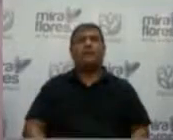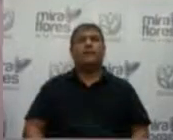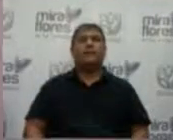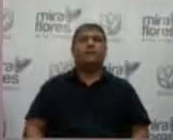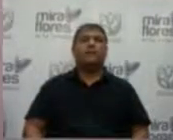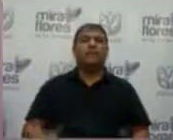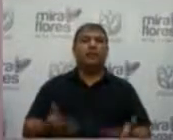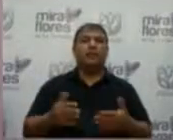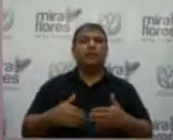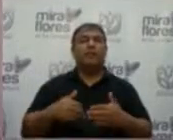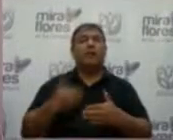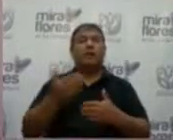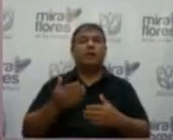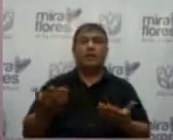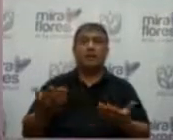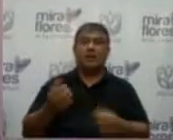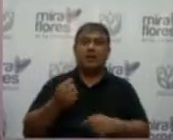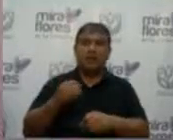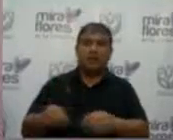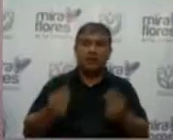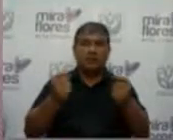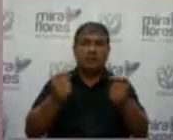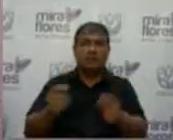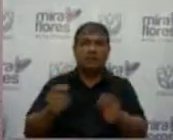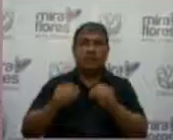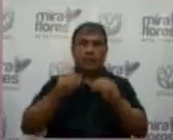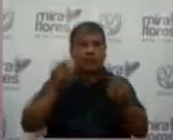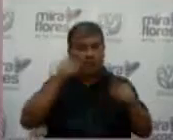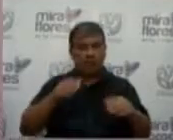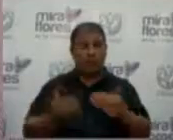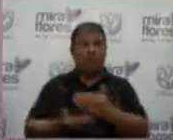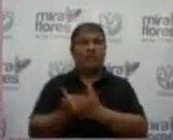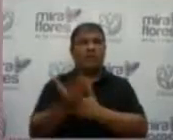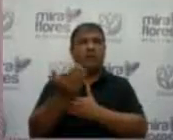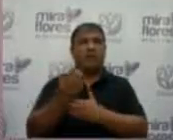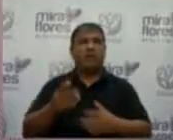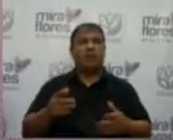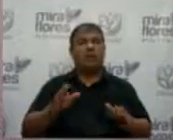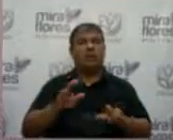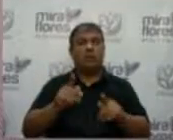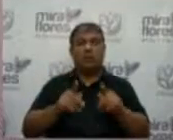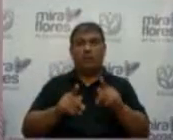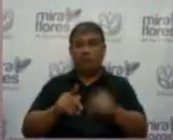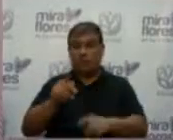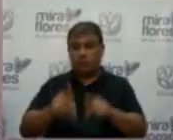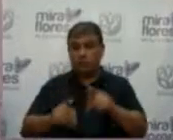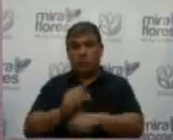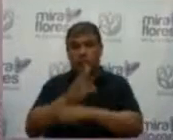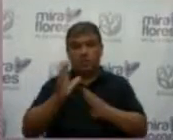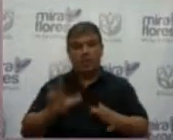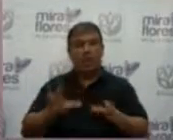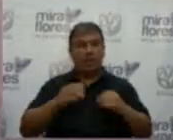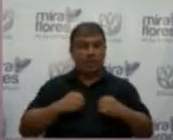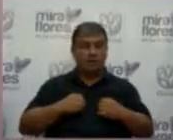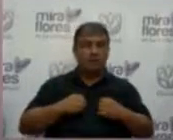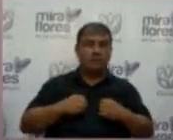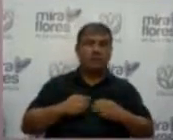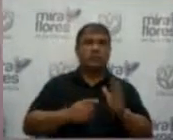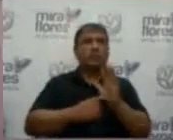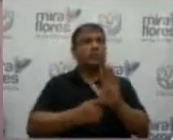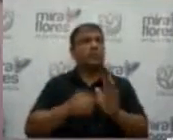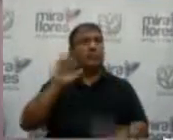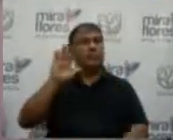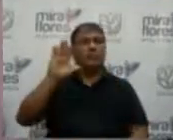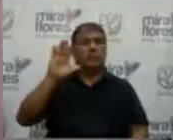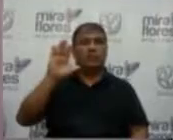del acta para la ejecución inmediata de los acuerdos que hemos tomado esta mañana. Aquellos miembros del Consejo que estén a favor de aprobar aquello, si no han expresado en